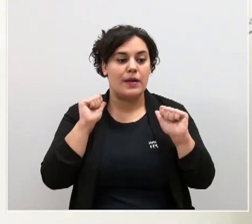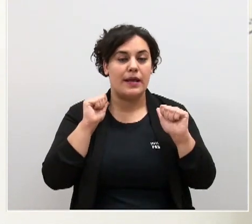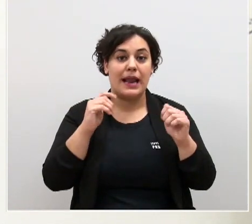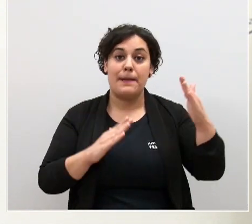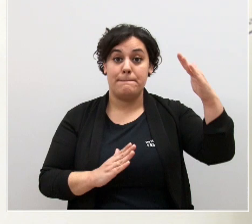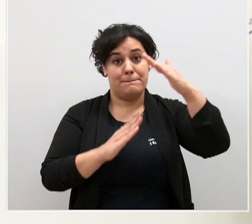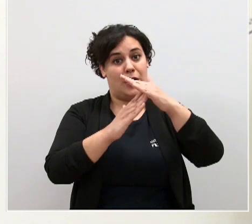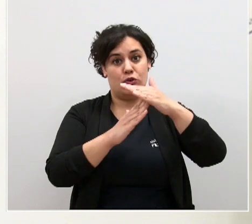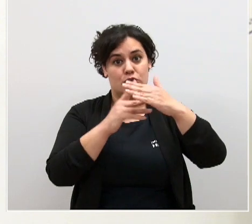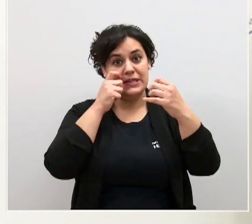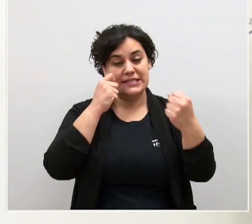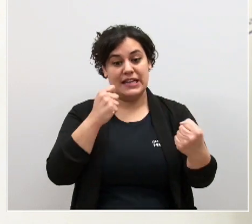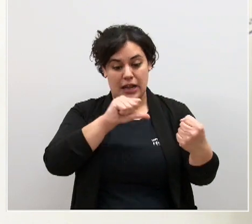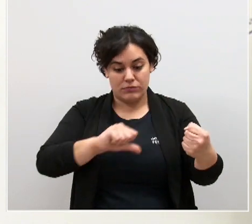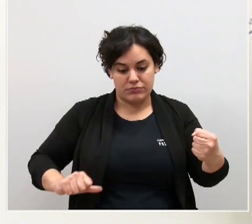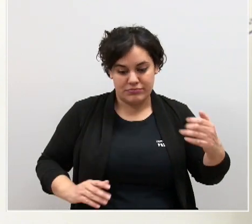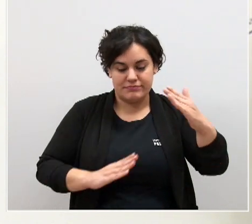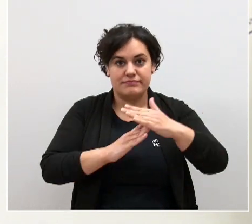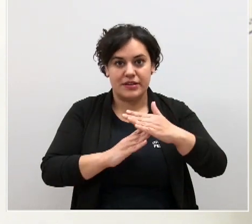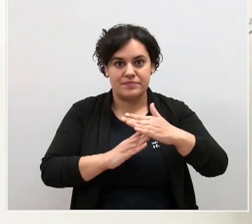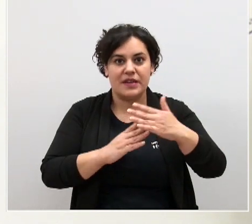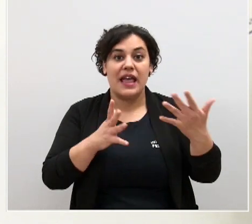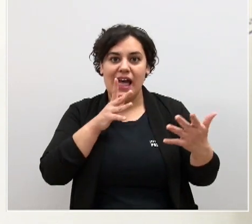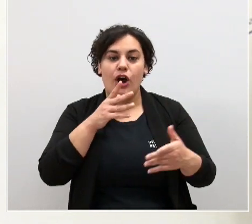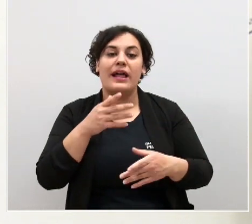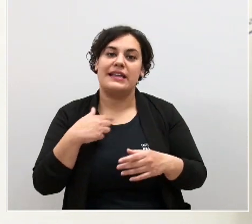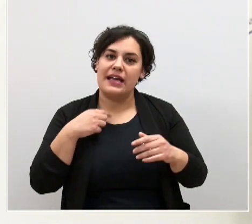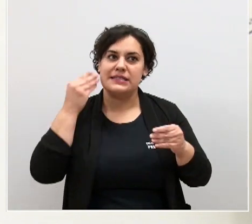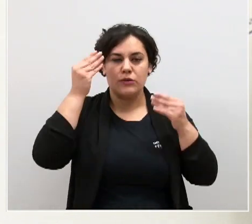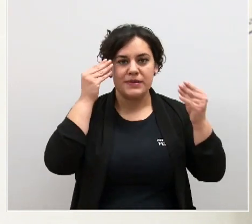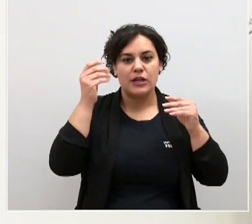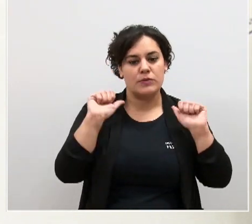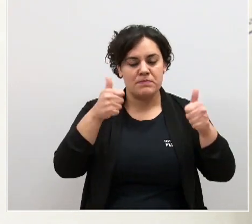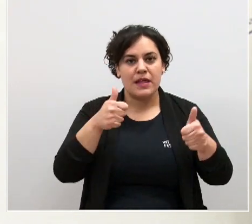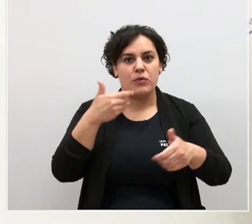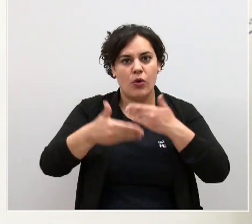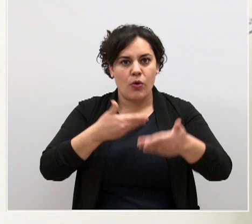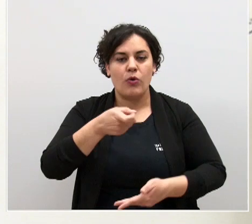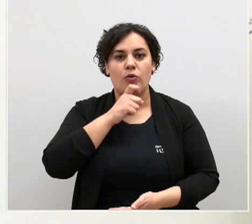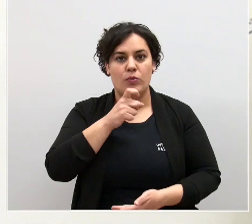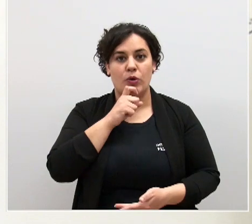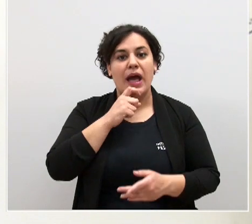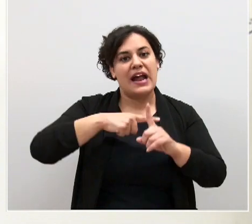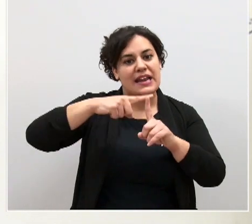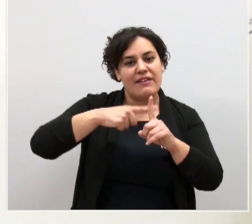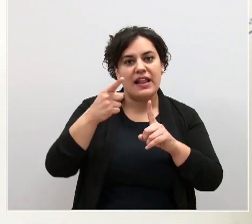nivel sanitario, y nuestra idea es a partir del lunes empezar a ir desarrollando ya actividad ordinaria, tanto a nivel de consultas